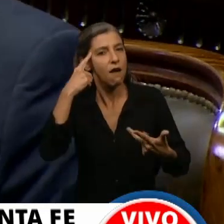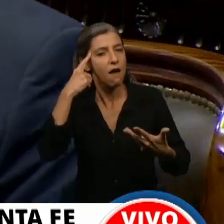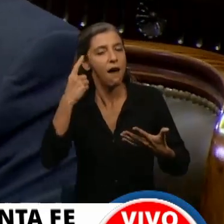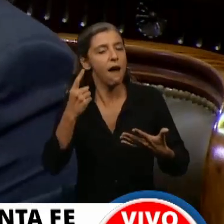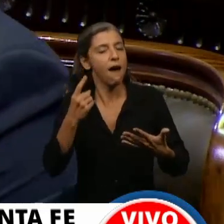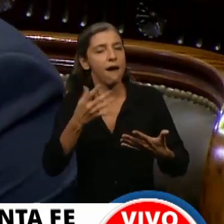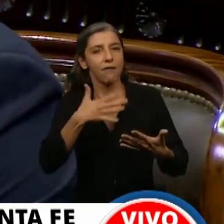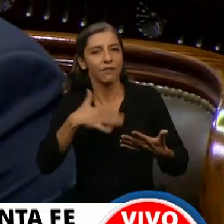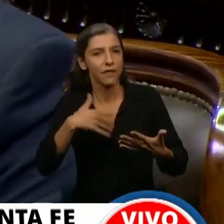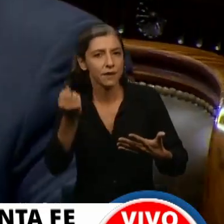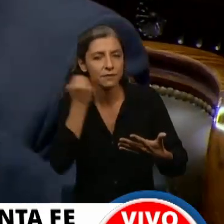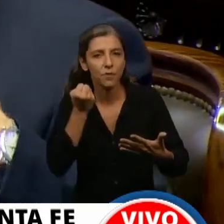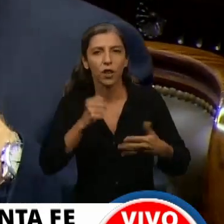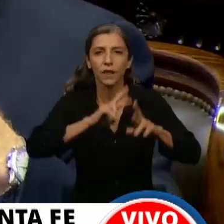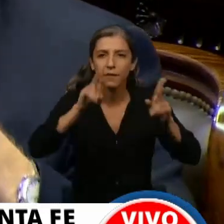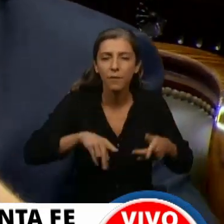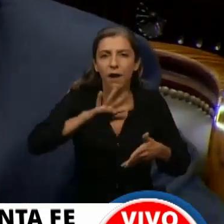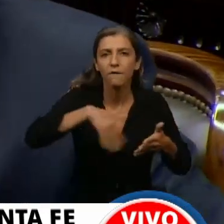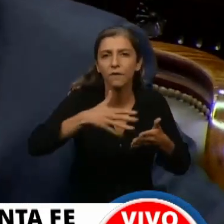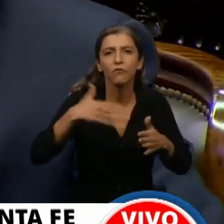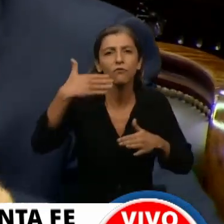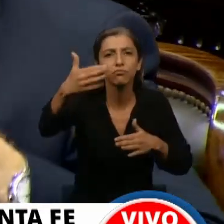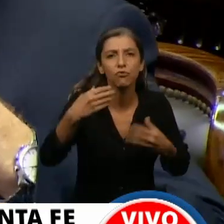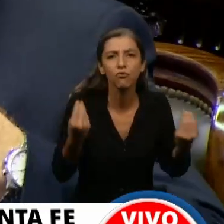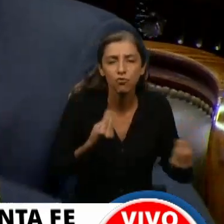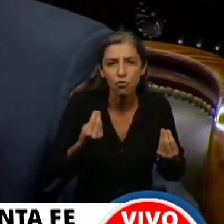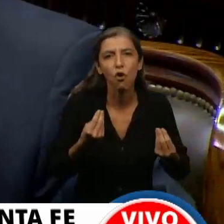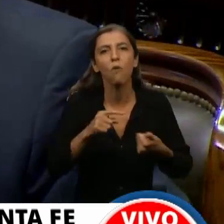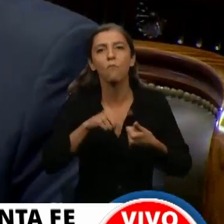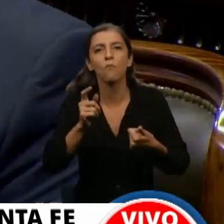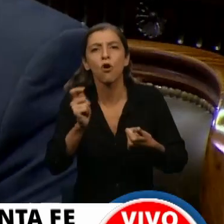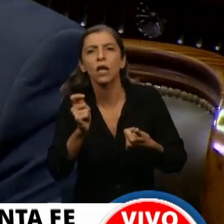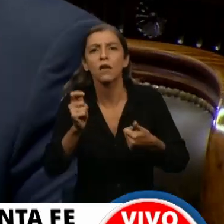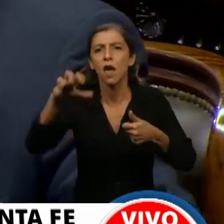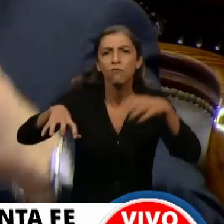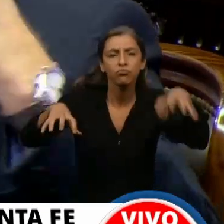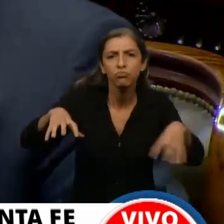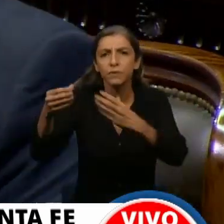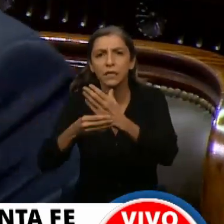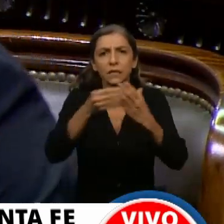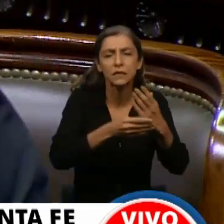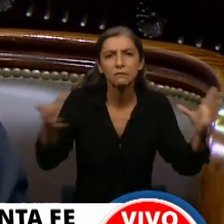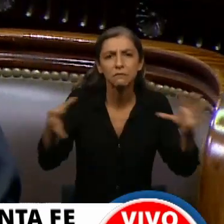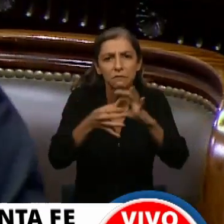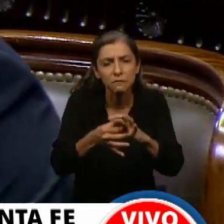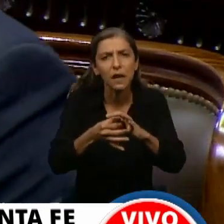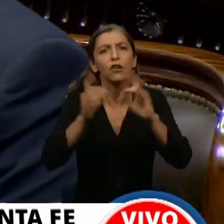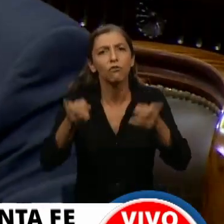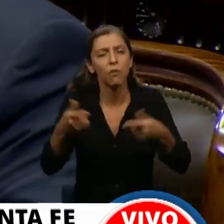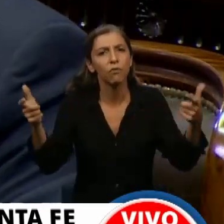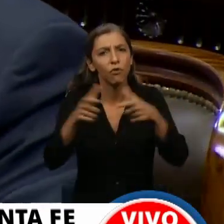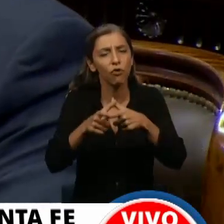planificación estratégica, la autoridad de aplicación en mano de dos ministerios, la integración con los consejos